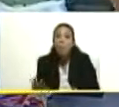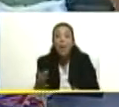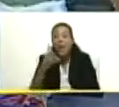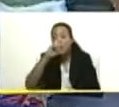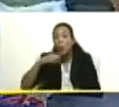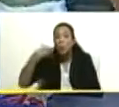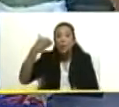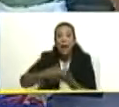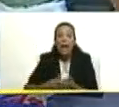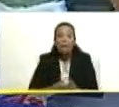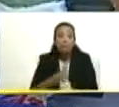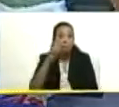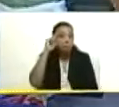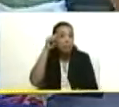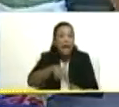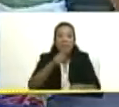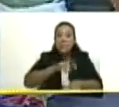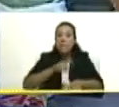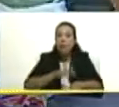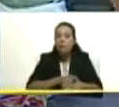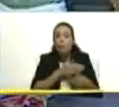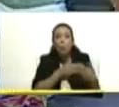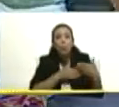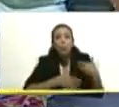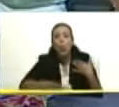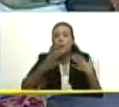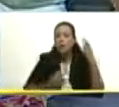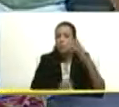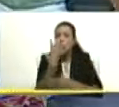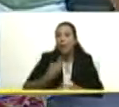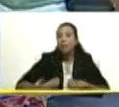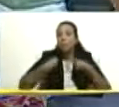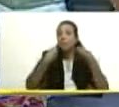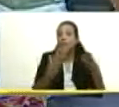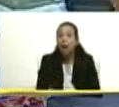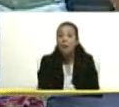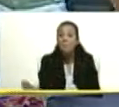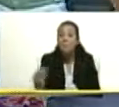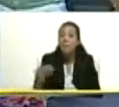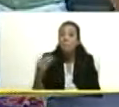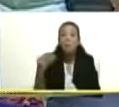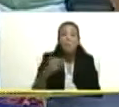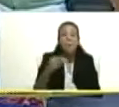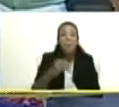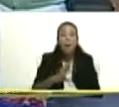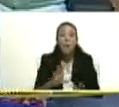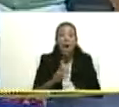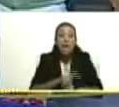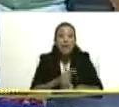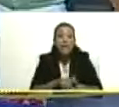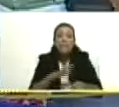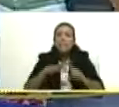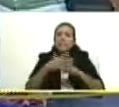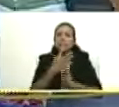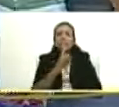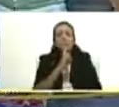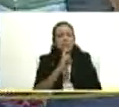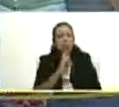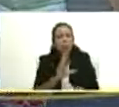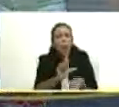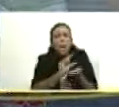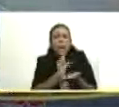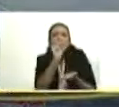récord Guinness. Y de paso, se entregan o se siguen entregando en medio de estas tantas